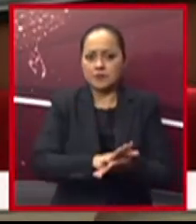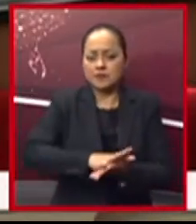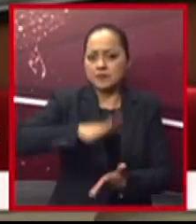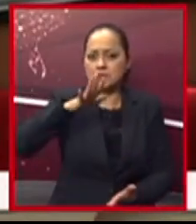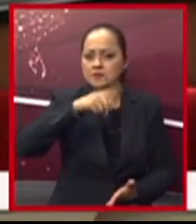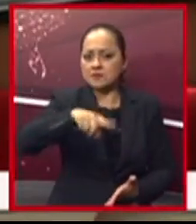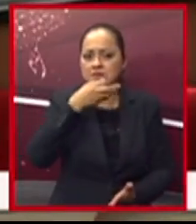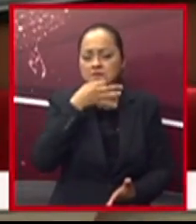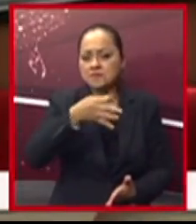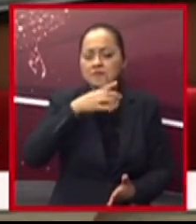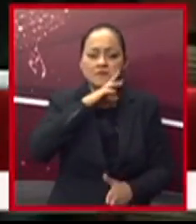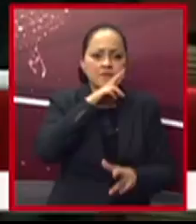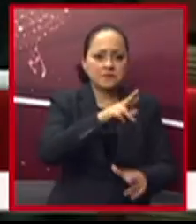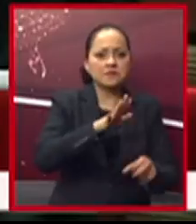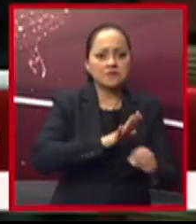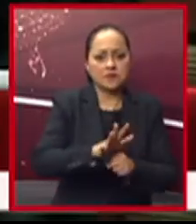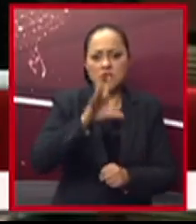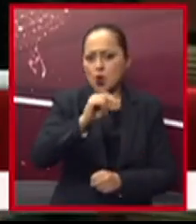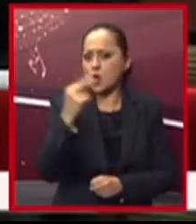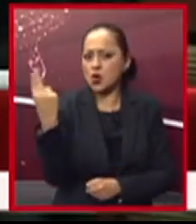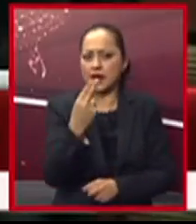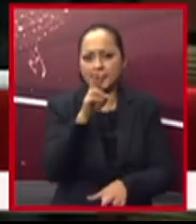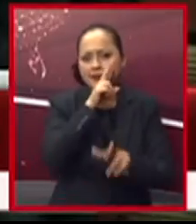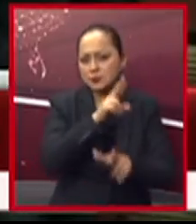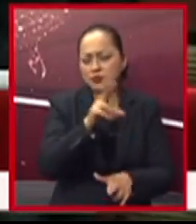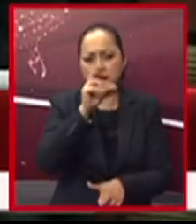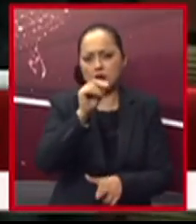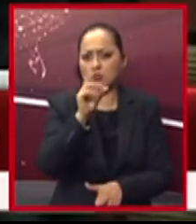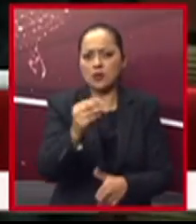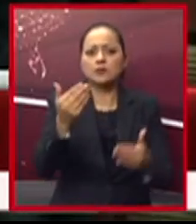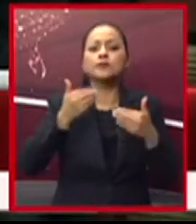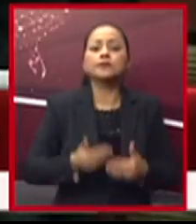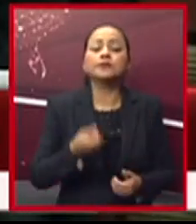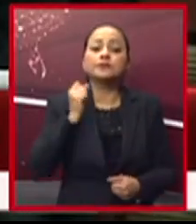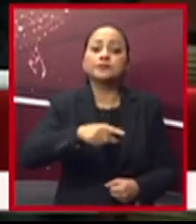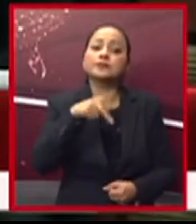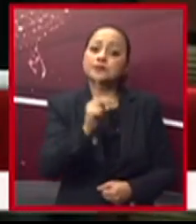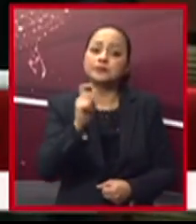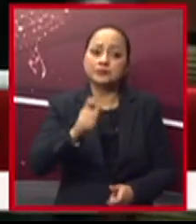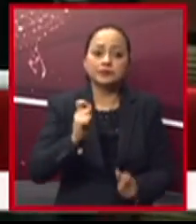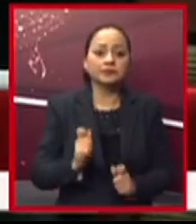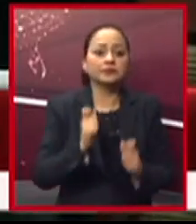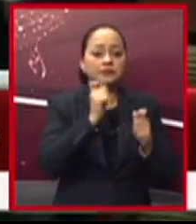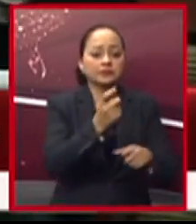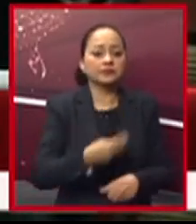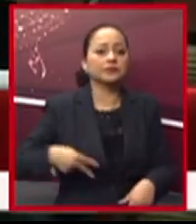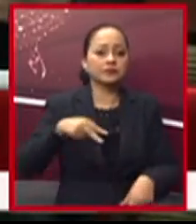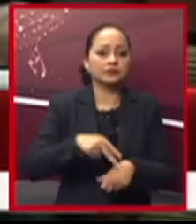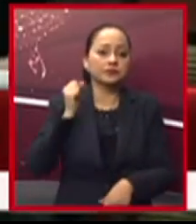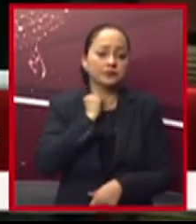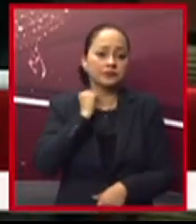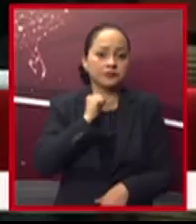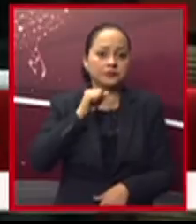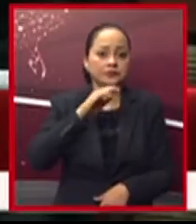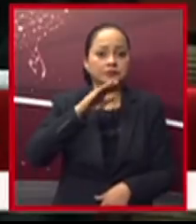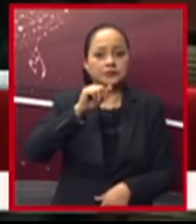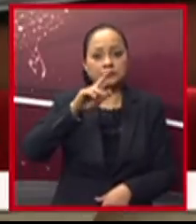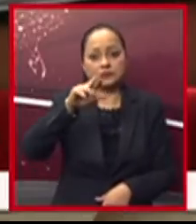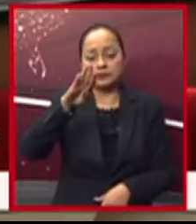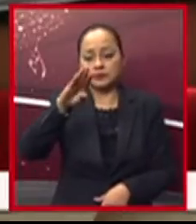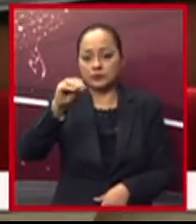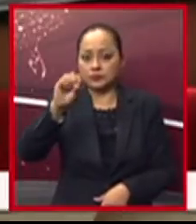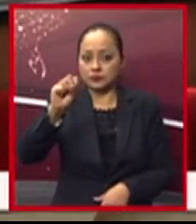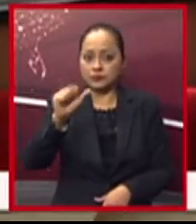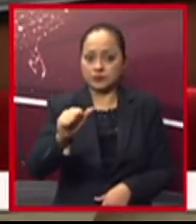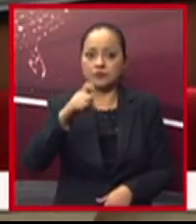de la Comisión Permanente consideró que no era de urgente resolución. No obstante, se le otorgó el uso de la palabra al senador Luis Miguel